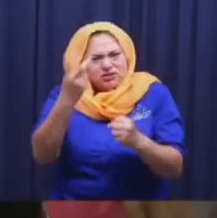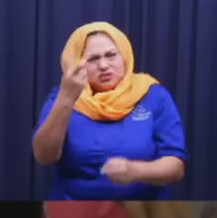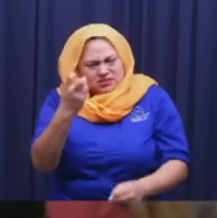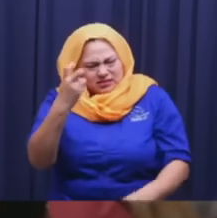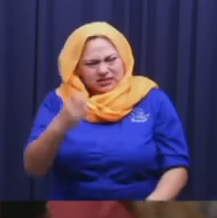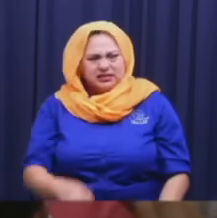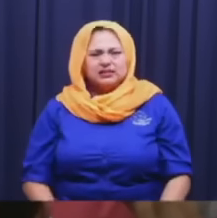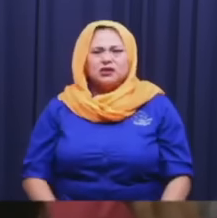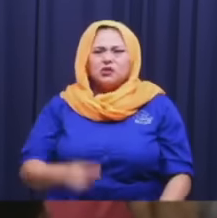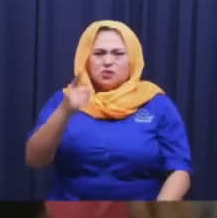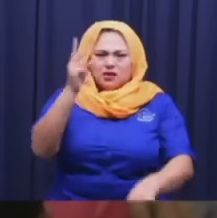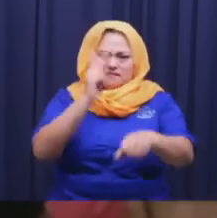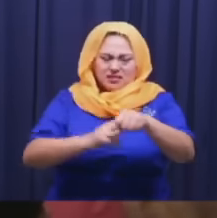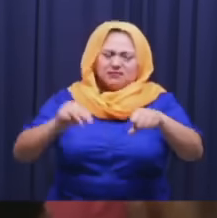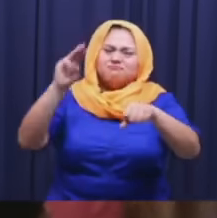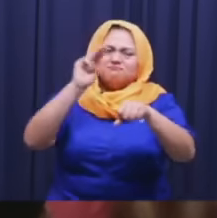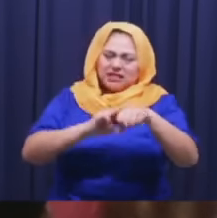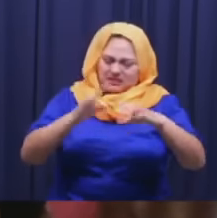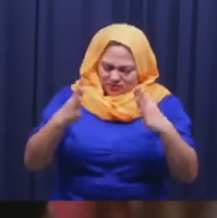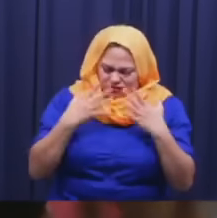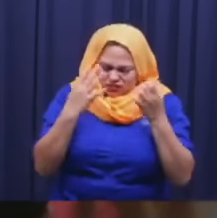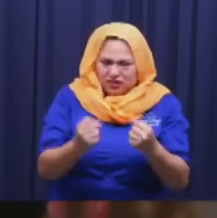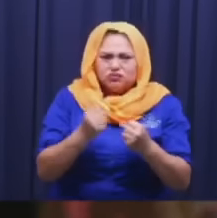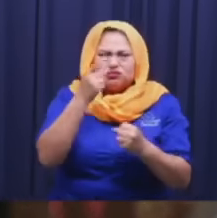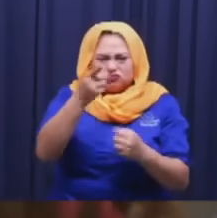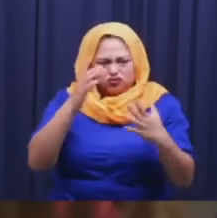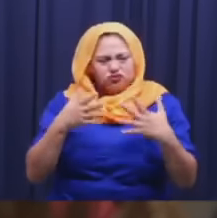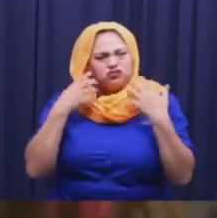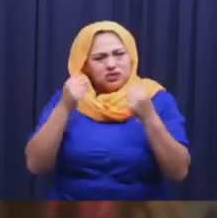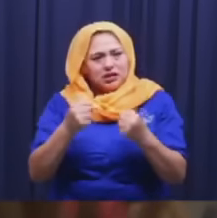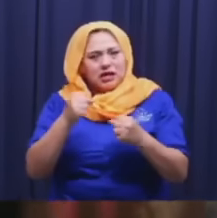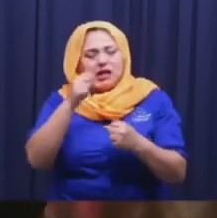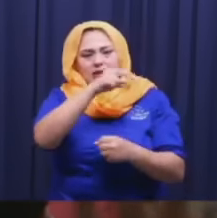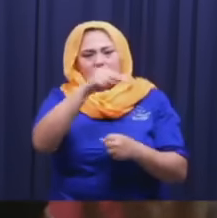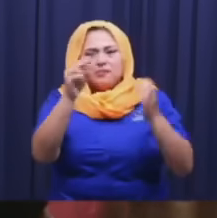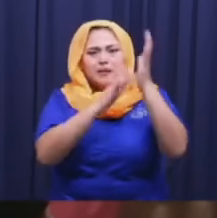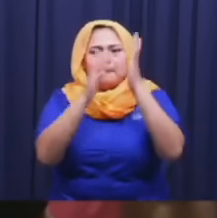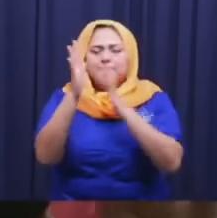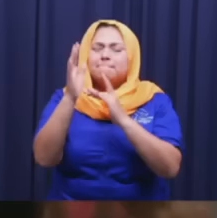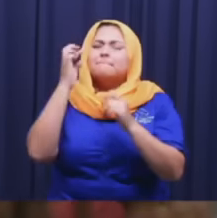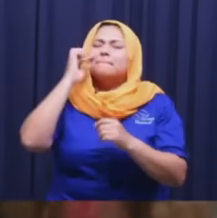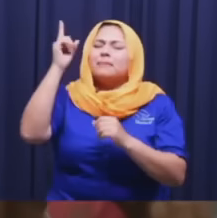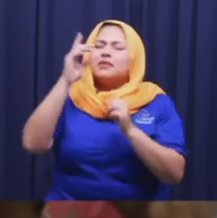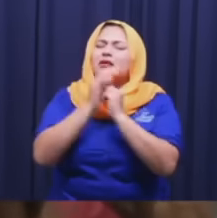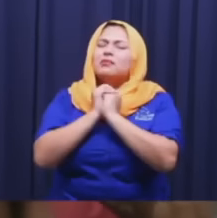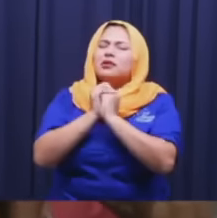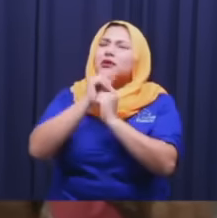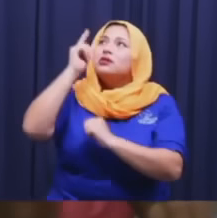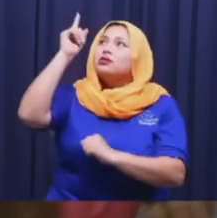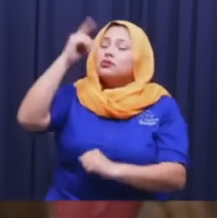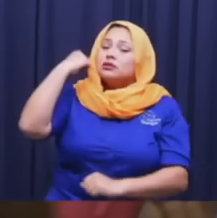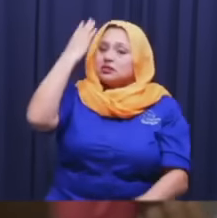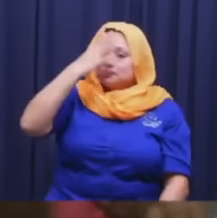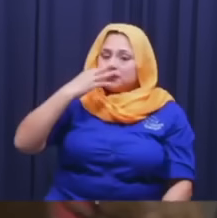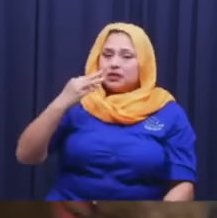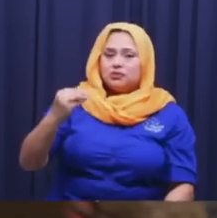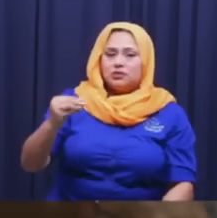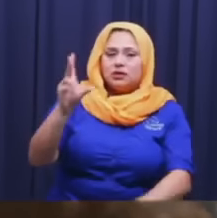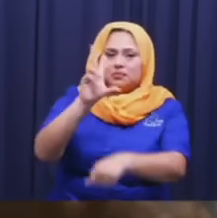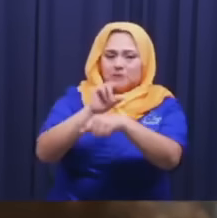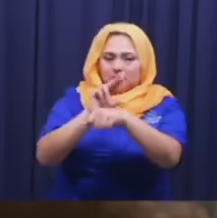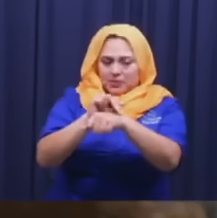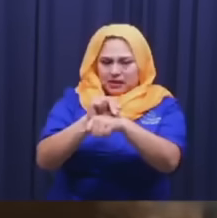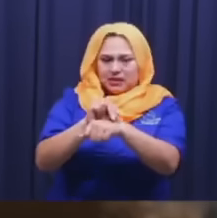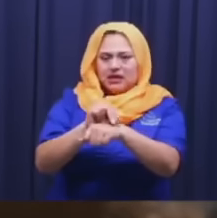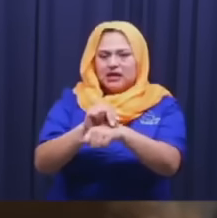más, una vez más. Haz el esfuerzo en el nombre de Jesús. Padre, te ruego que sea tu Espíritu el que permita que